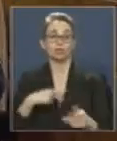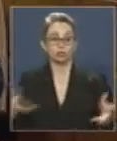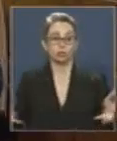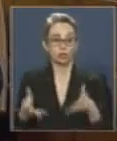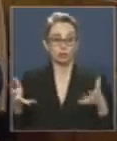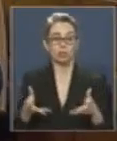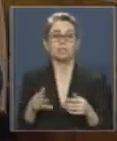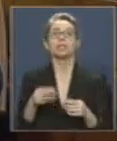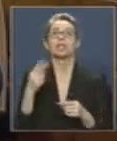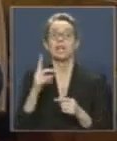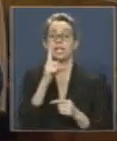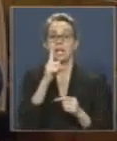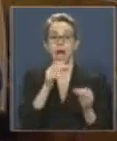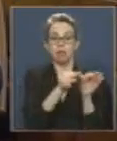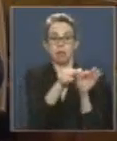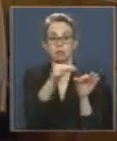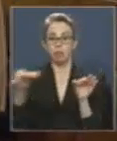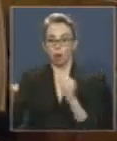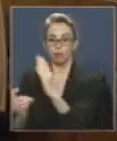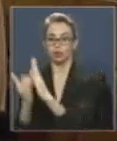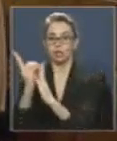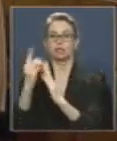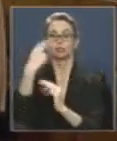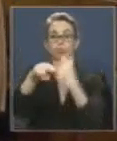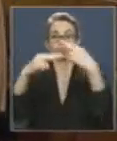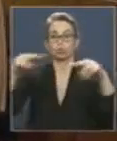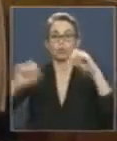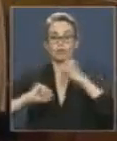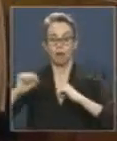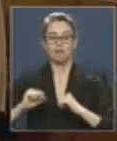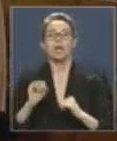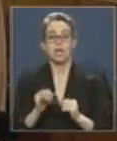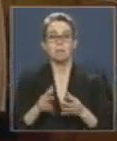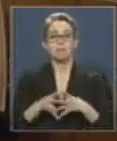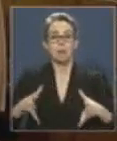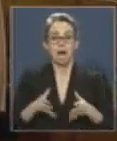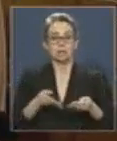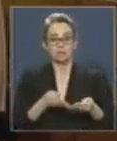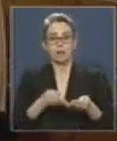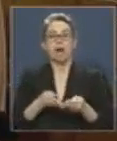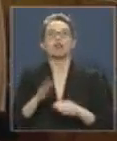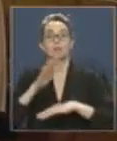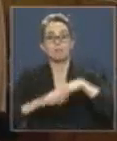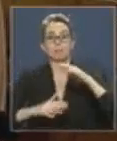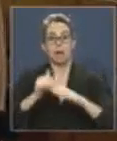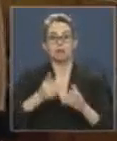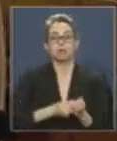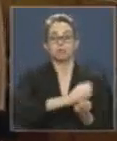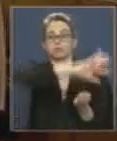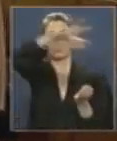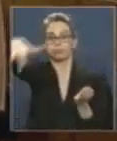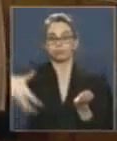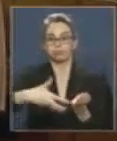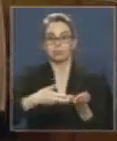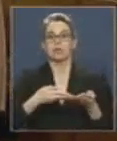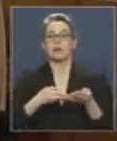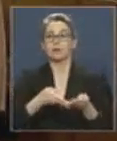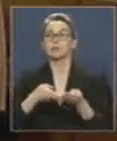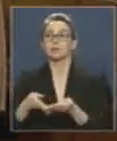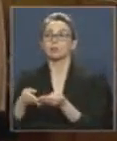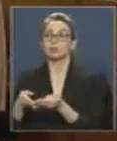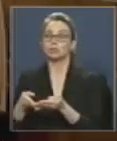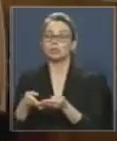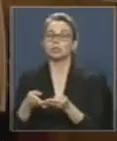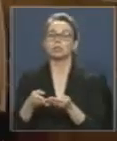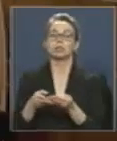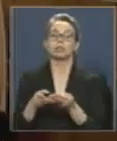las economías locales y promoveremos el desarrollo de la pesca artesanal. Como dato, los desembarques pesqueros artesanales del Biobío